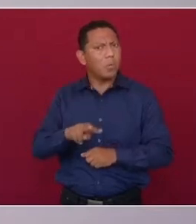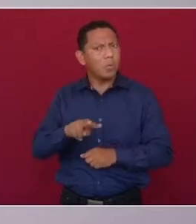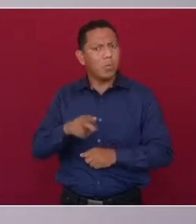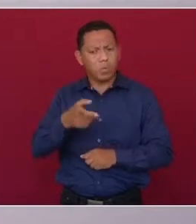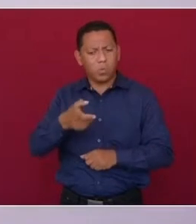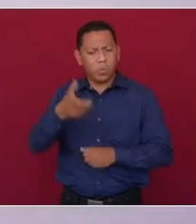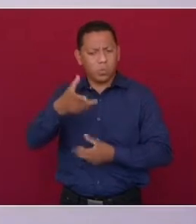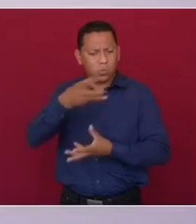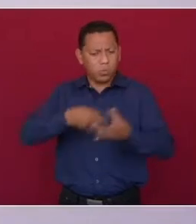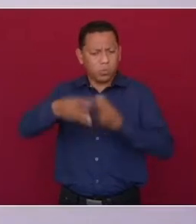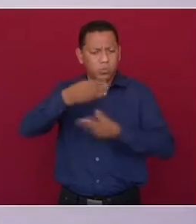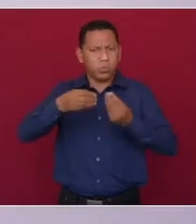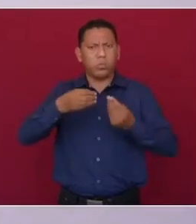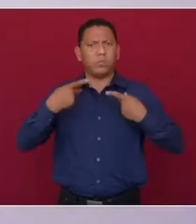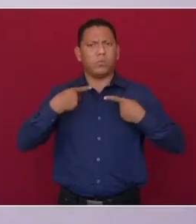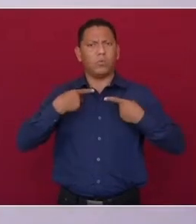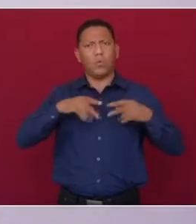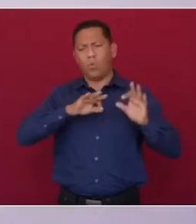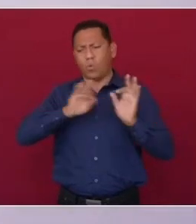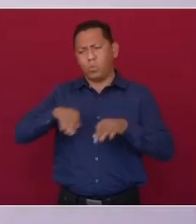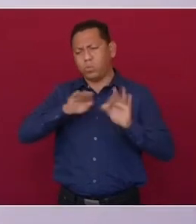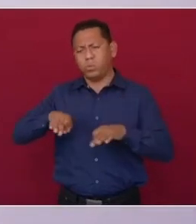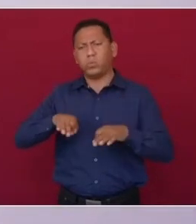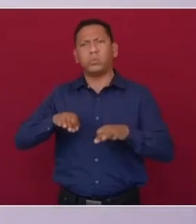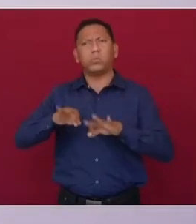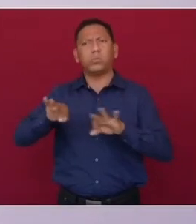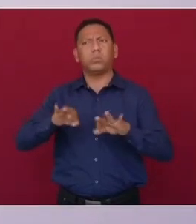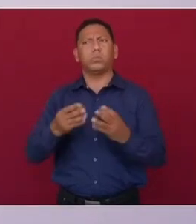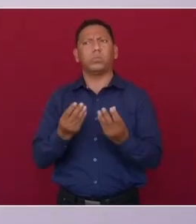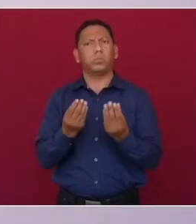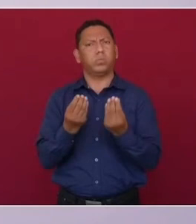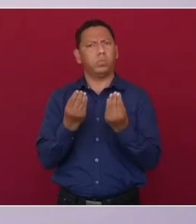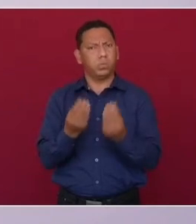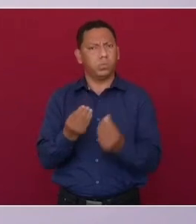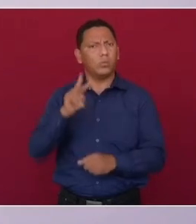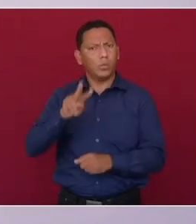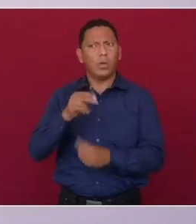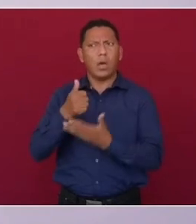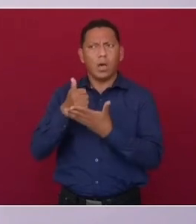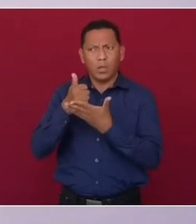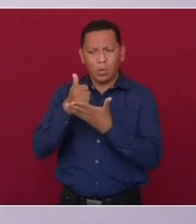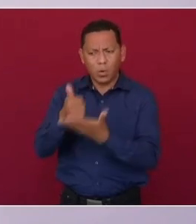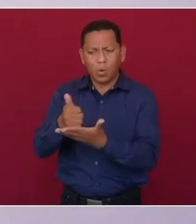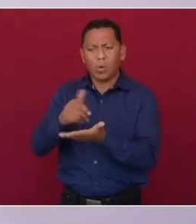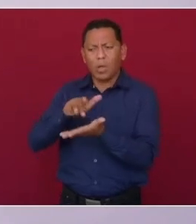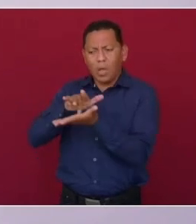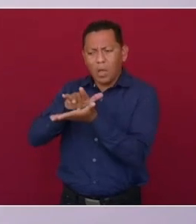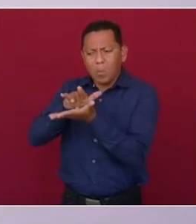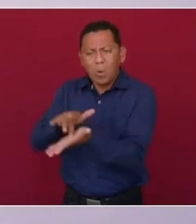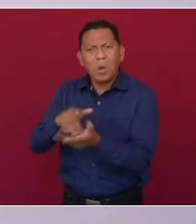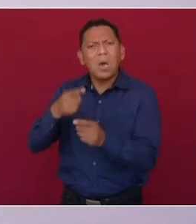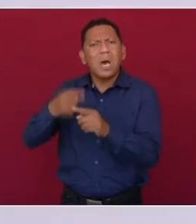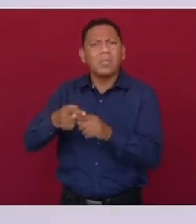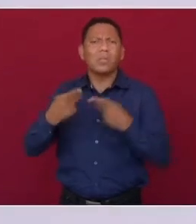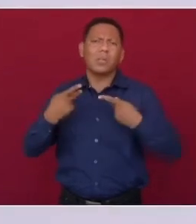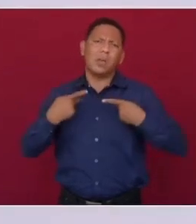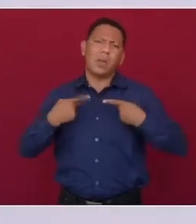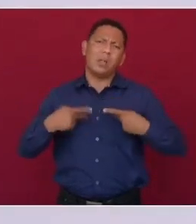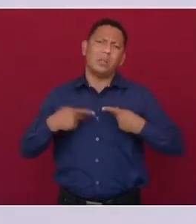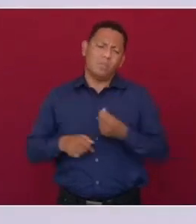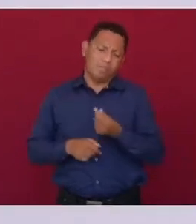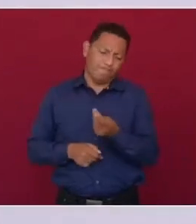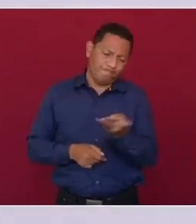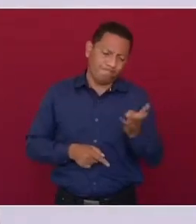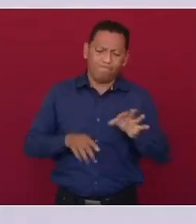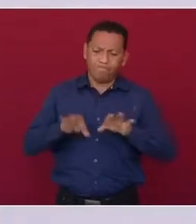economía, se generan muchos empleos, se apoya a los trabajadores,